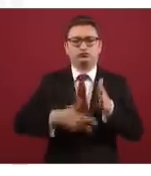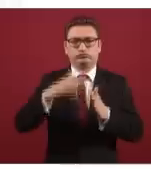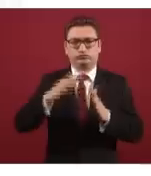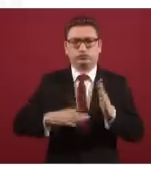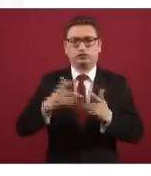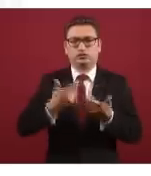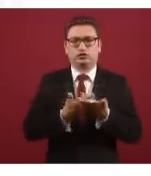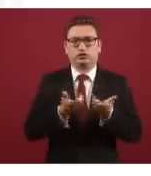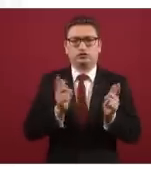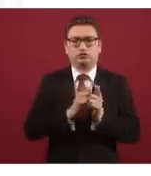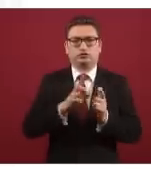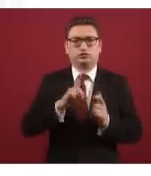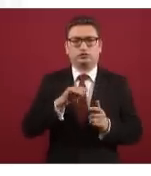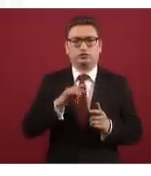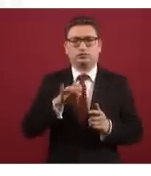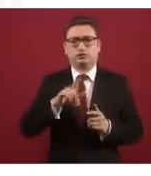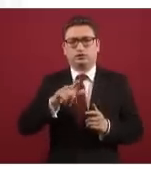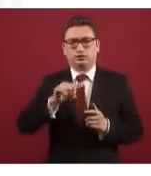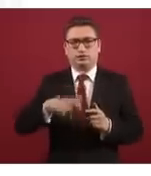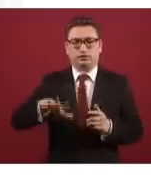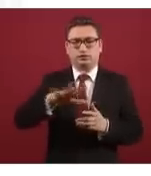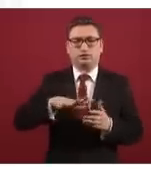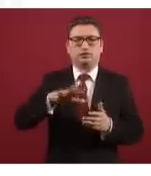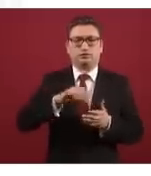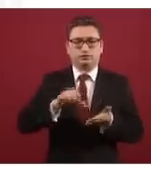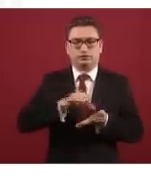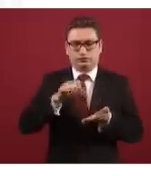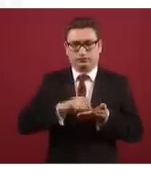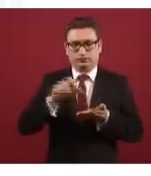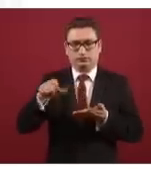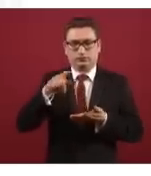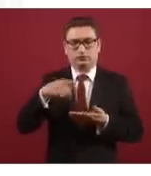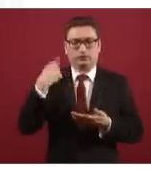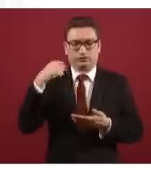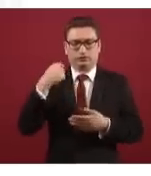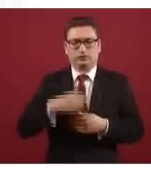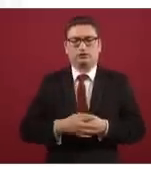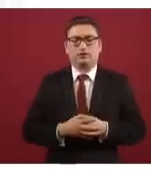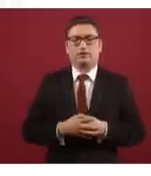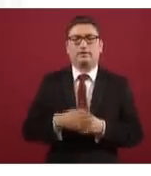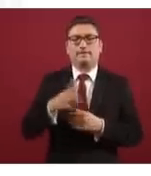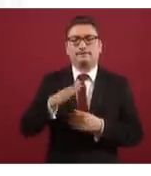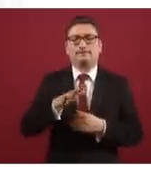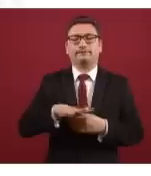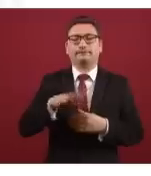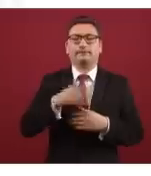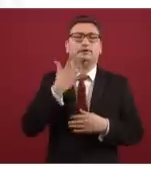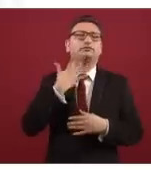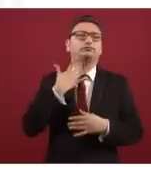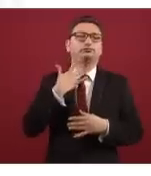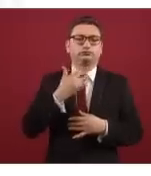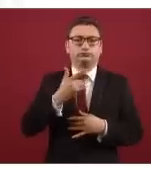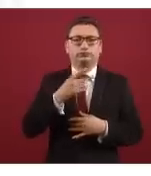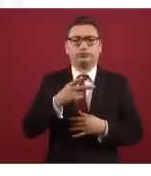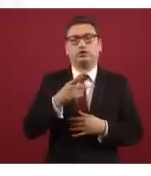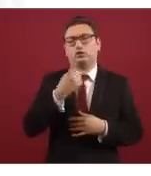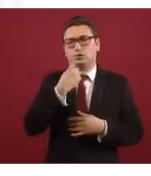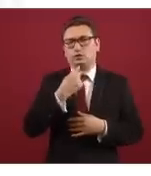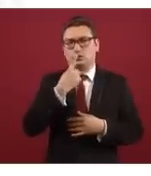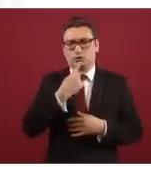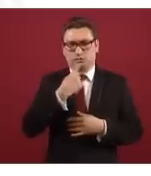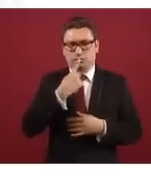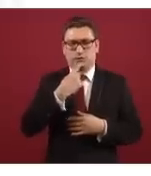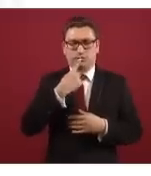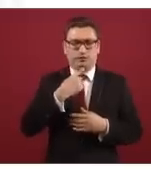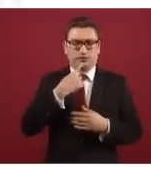Grupo Dibala, en Centro Tabasco. En el combustible premium, la gasolina premium,